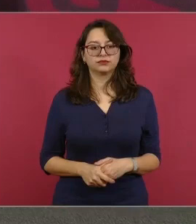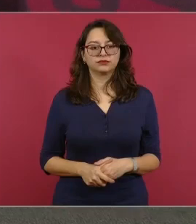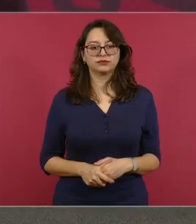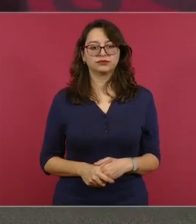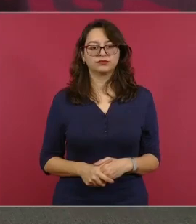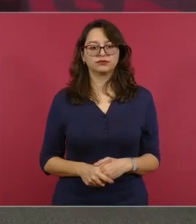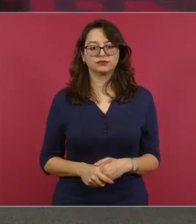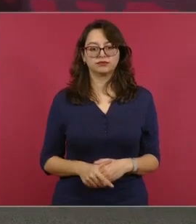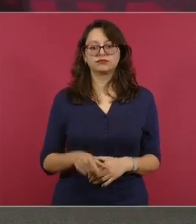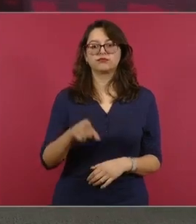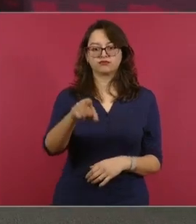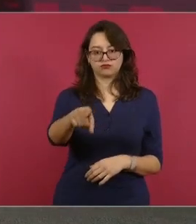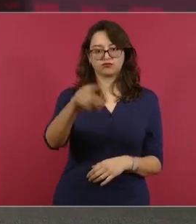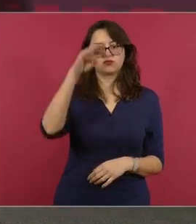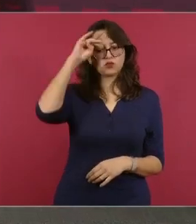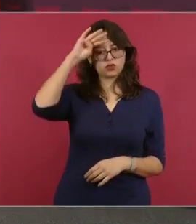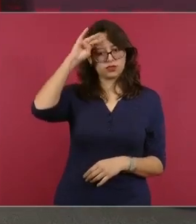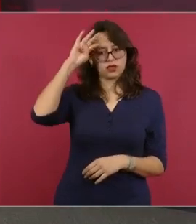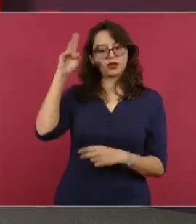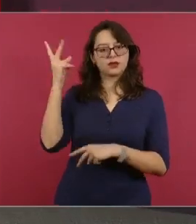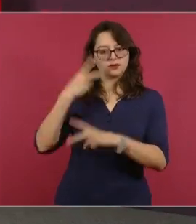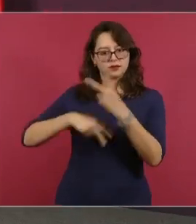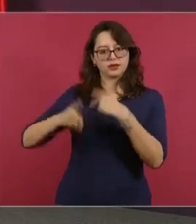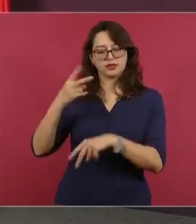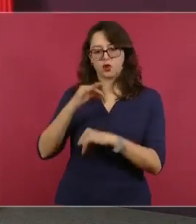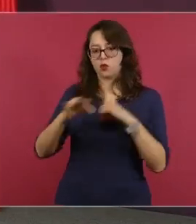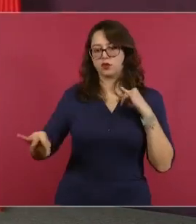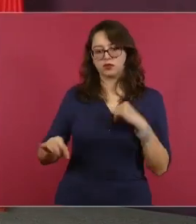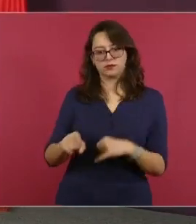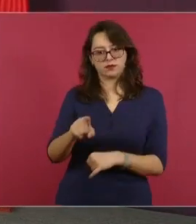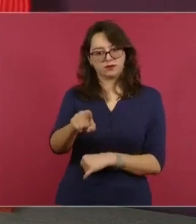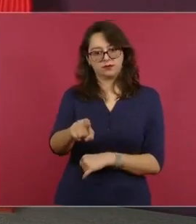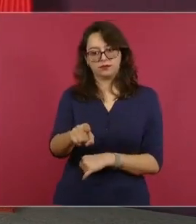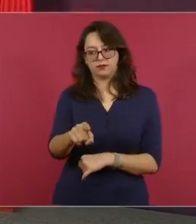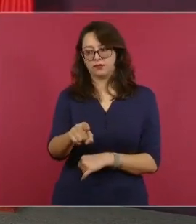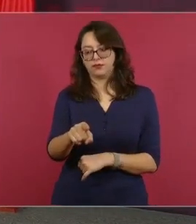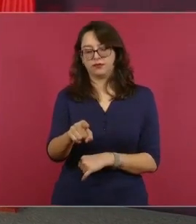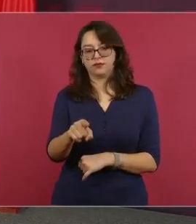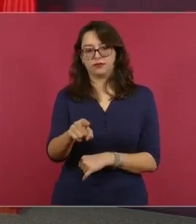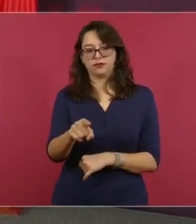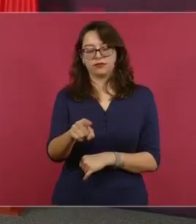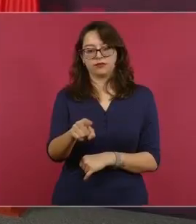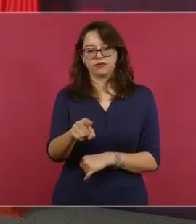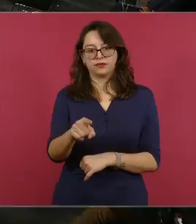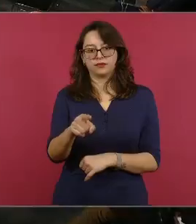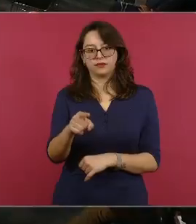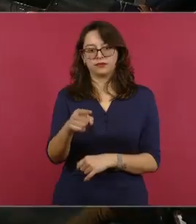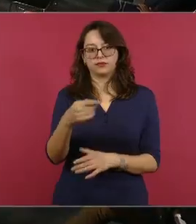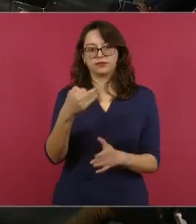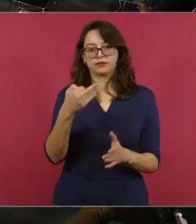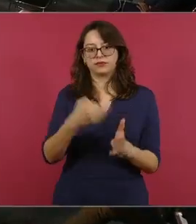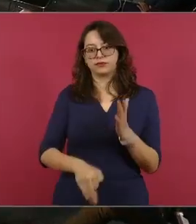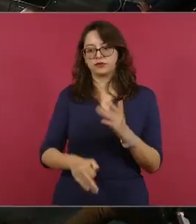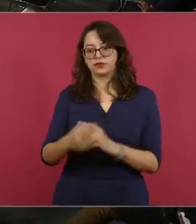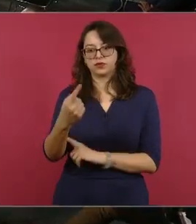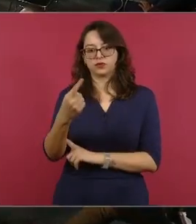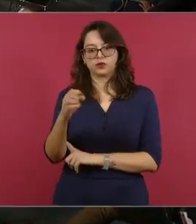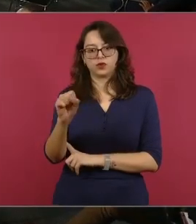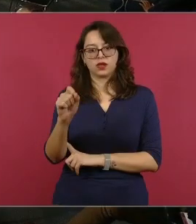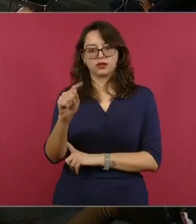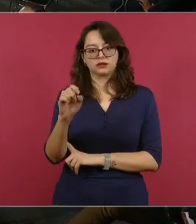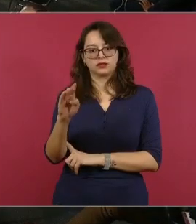Bueno, atendemos a la compañera de Monterrey, ¿no? Bueno, ya. Y nada más nos quedaría pendiente Esteban.